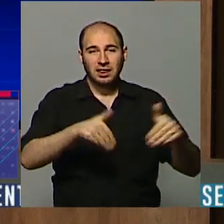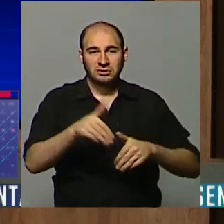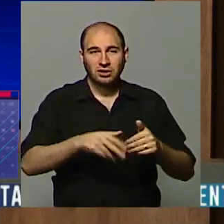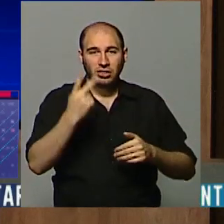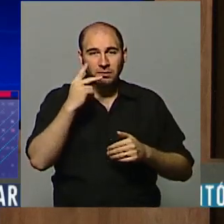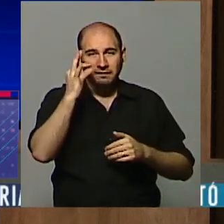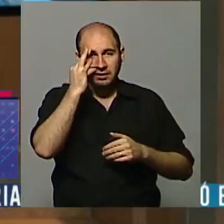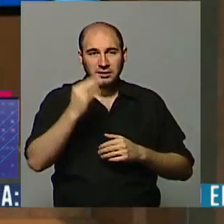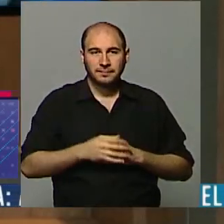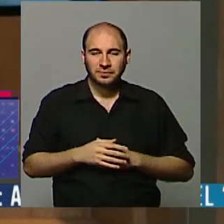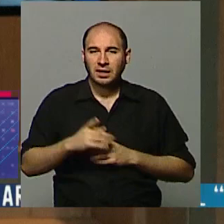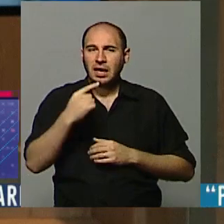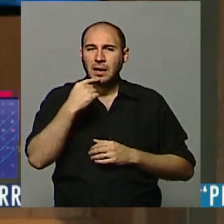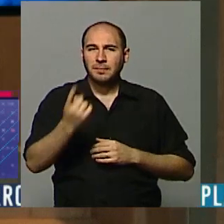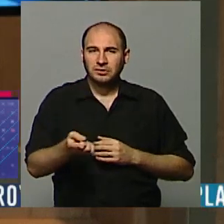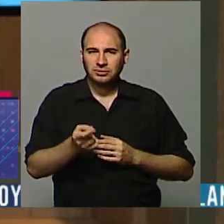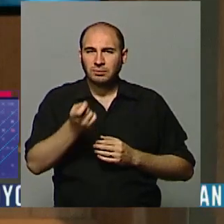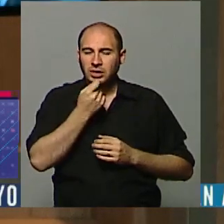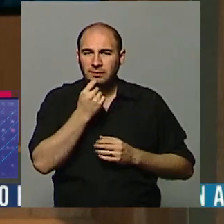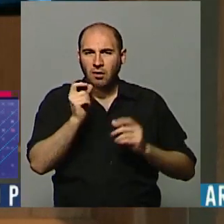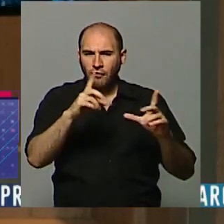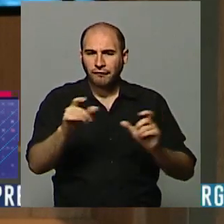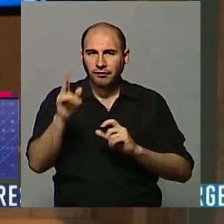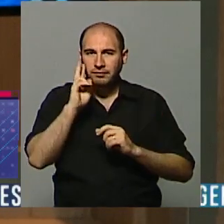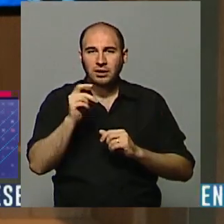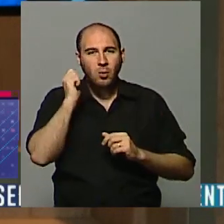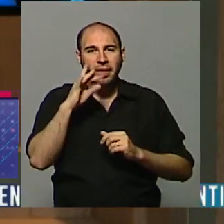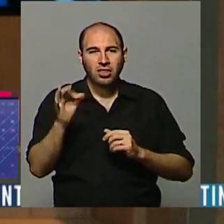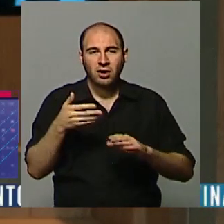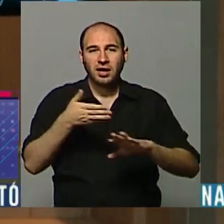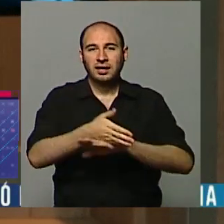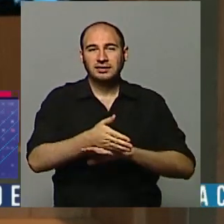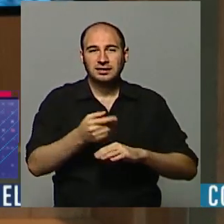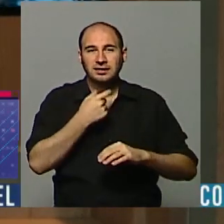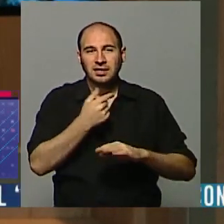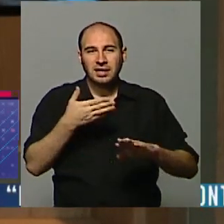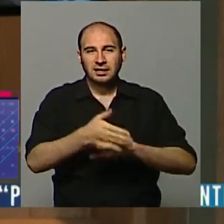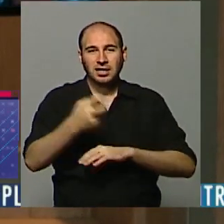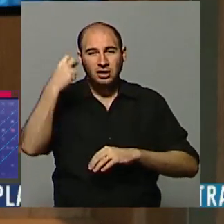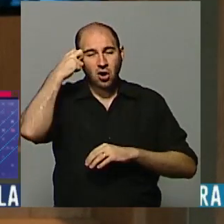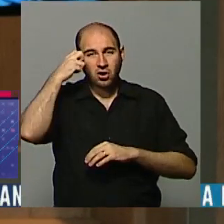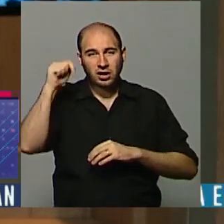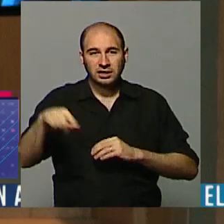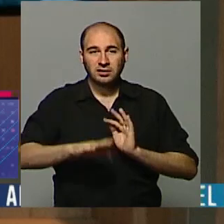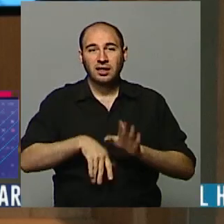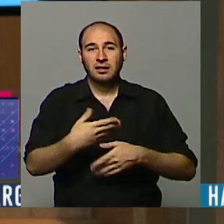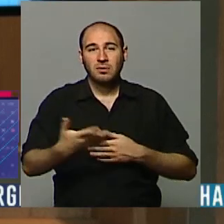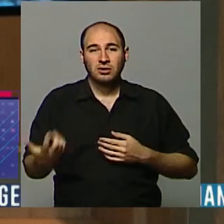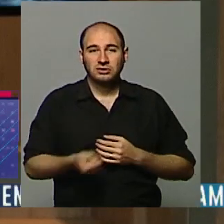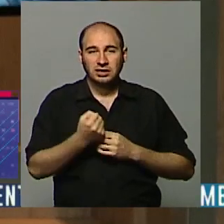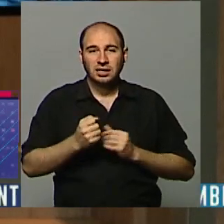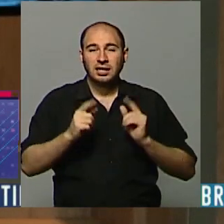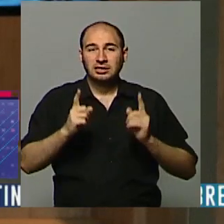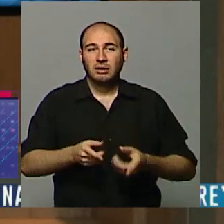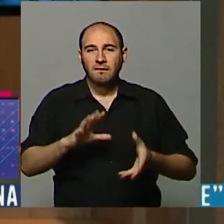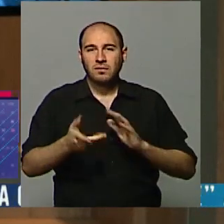para el 2020. La pregunta que uno se hace cuando ve las imágenes, ¿no?, de Guaidó ingresando, tratando en un primer momento de ingresar al Parlamento, después lográndolo, y sobre todo